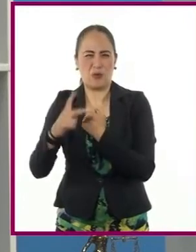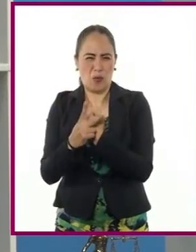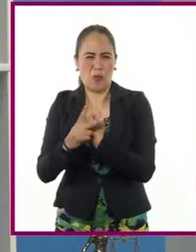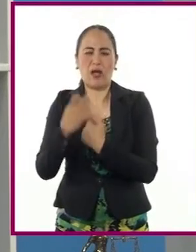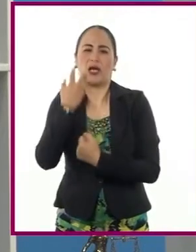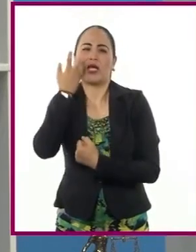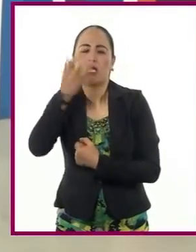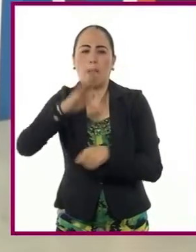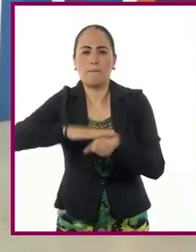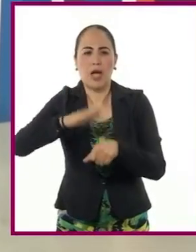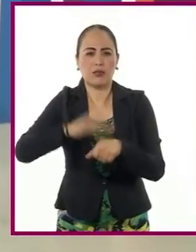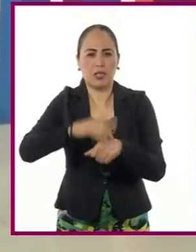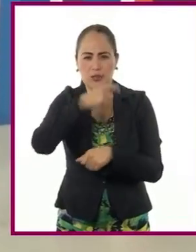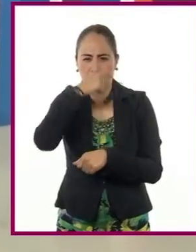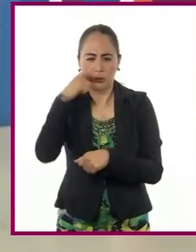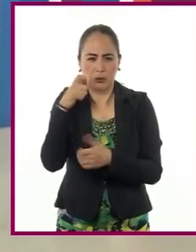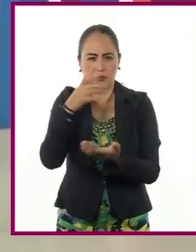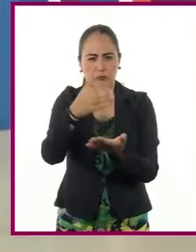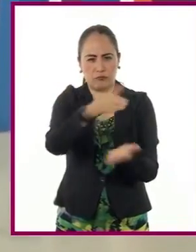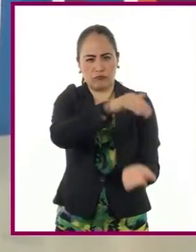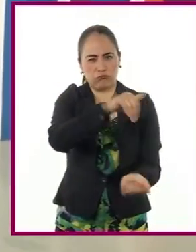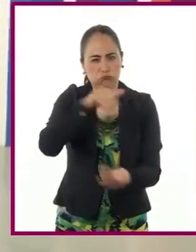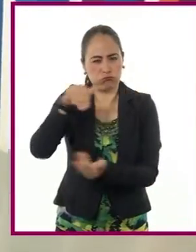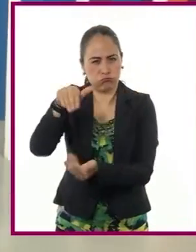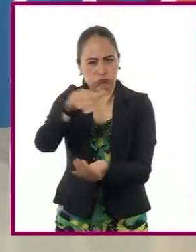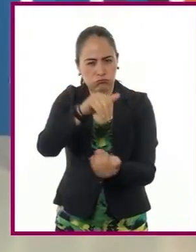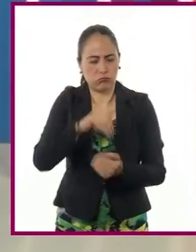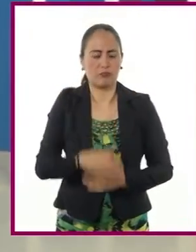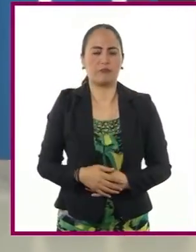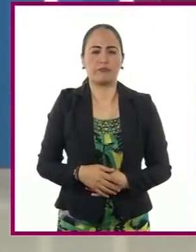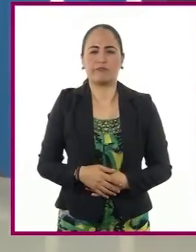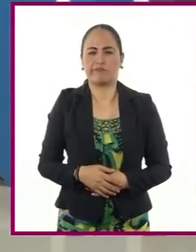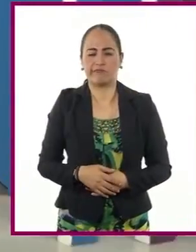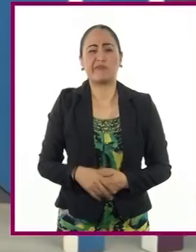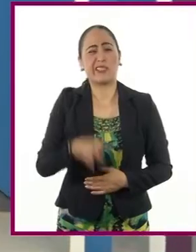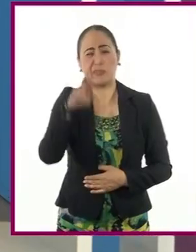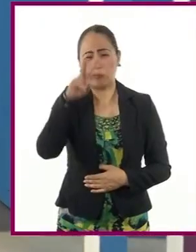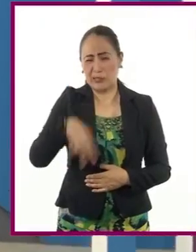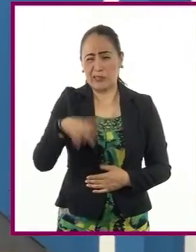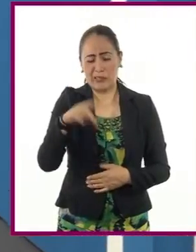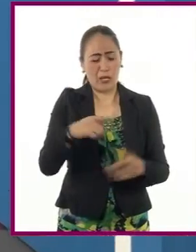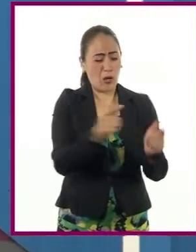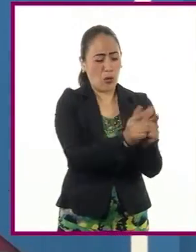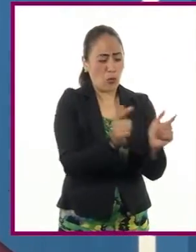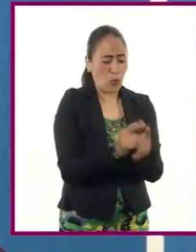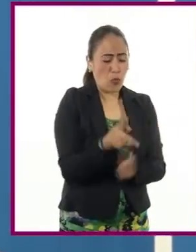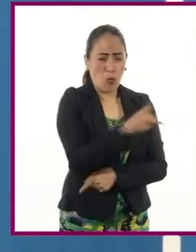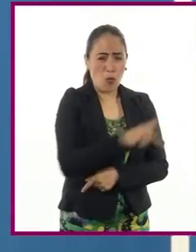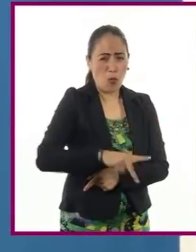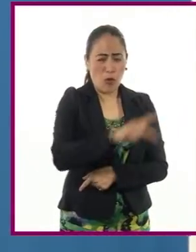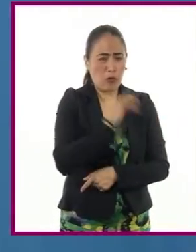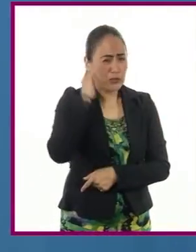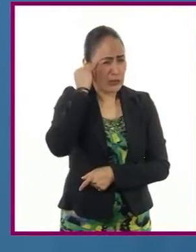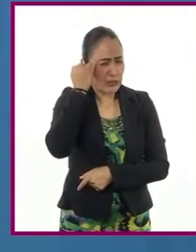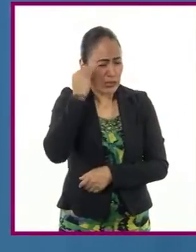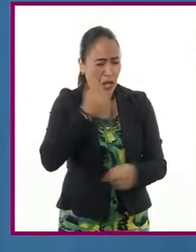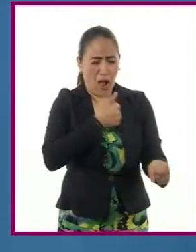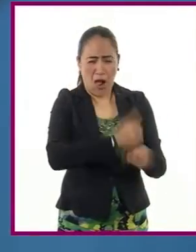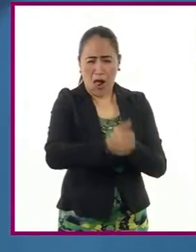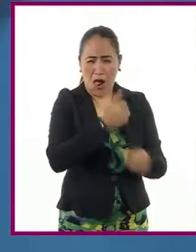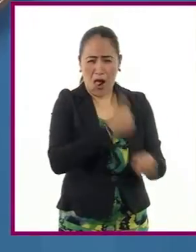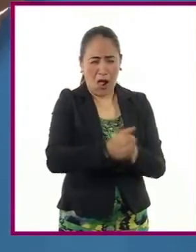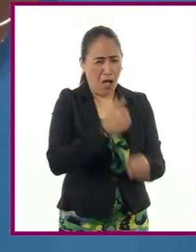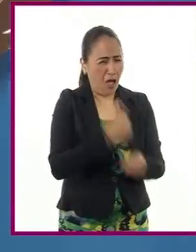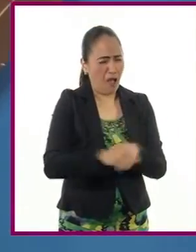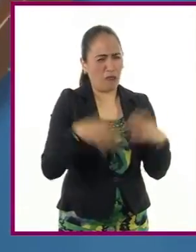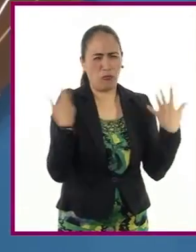la riqueza. Es impresionante el maltrato que padecieron los pueblos indígenas. Esperemos que la